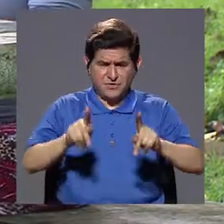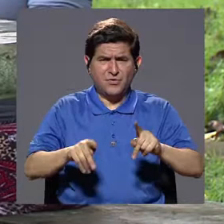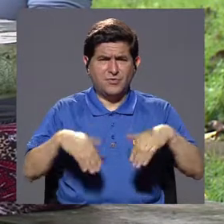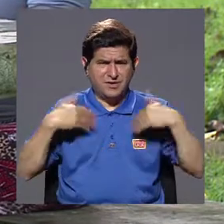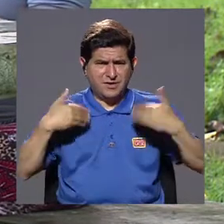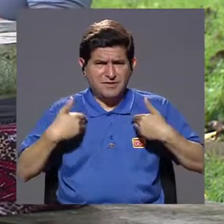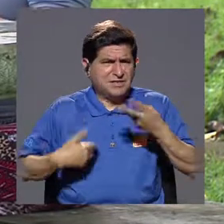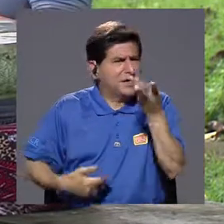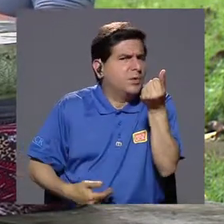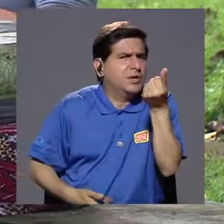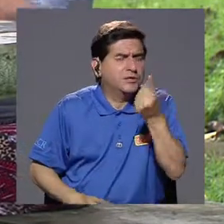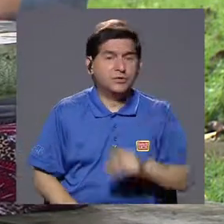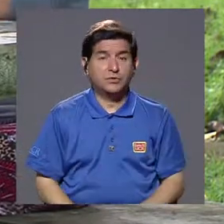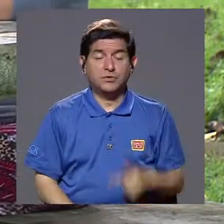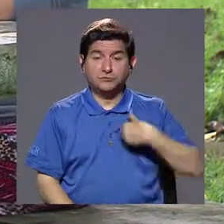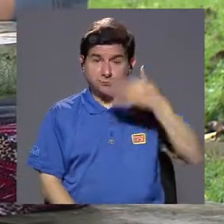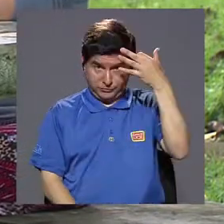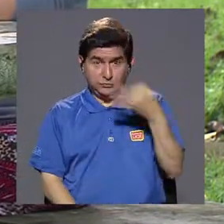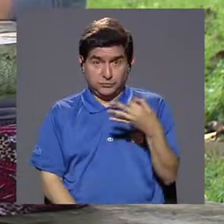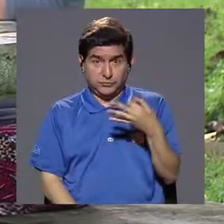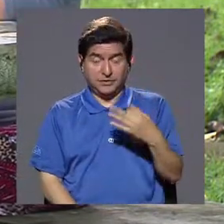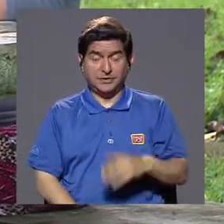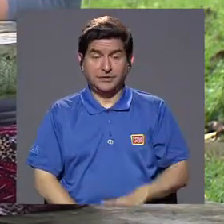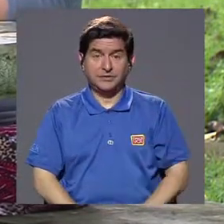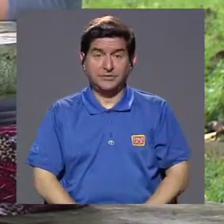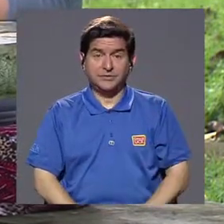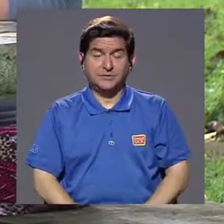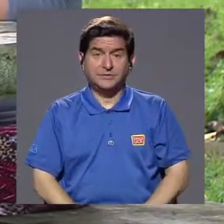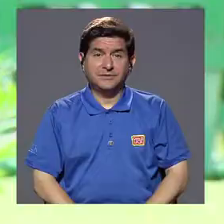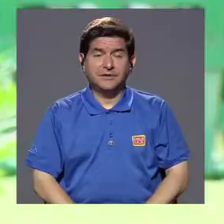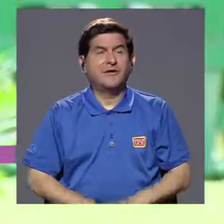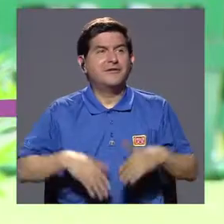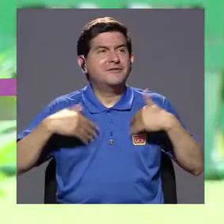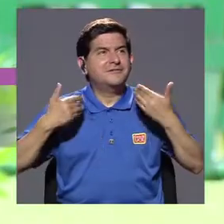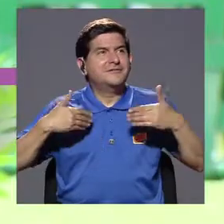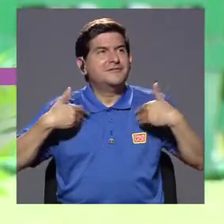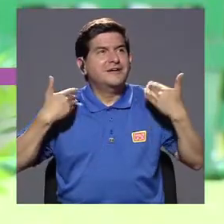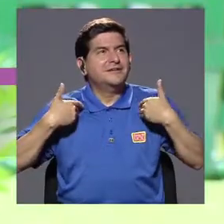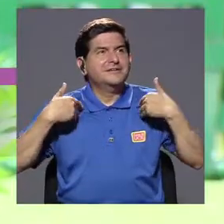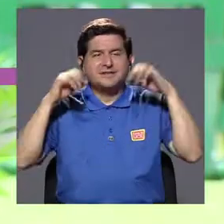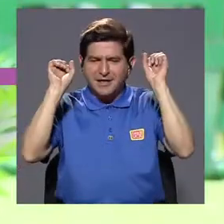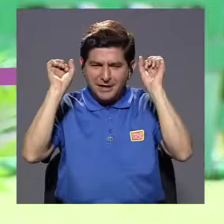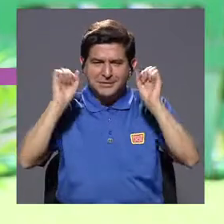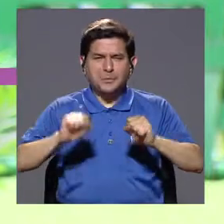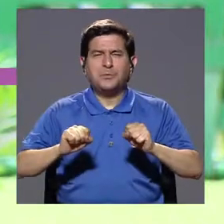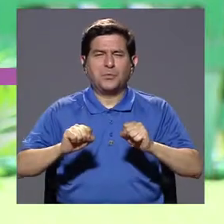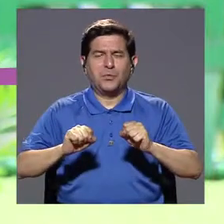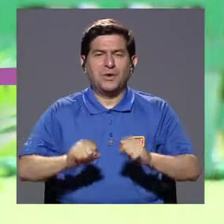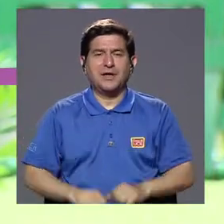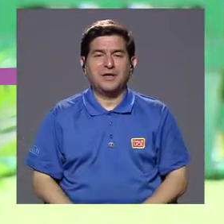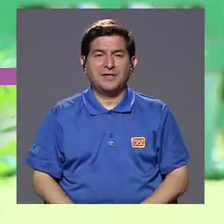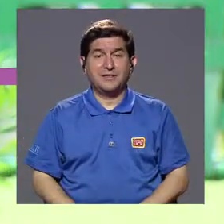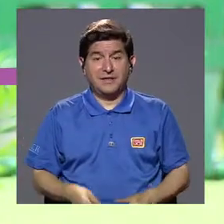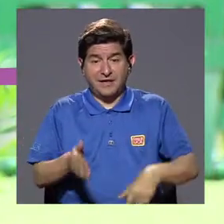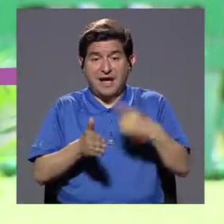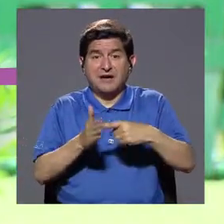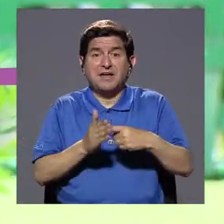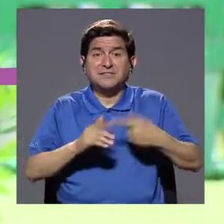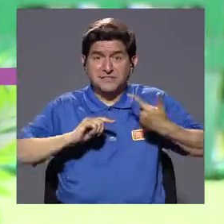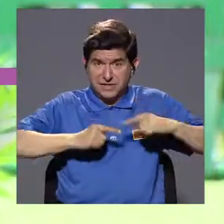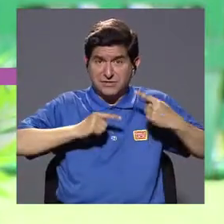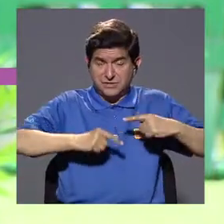personas yo creo que él la felicidad pudiera ser una tortura